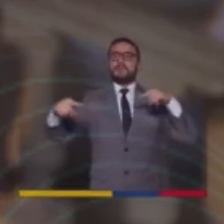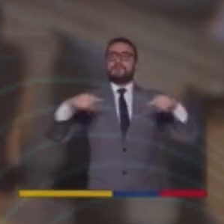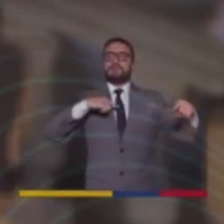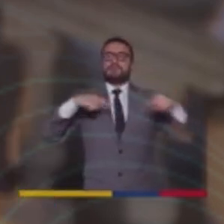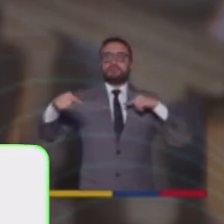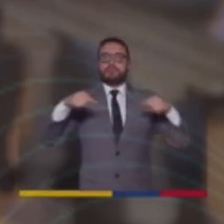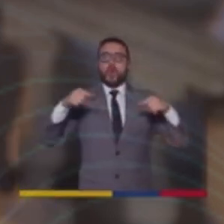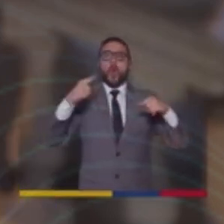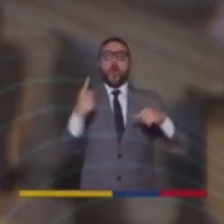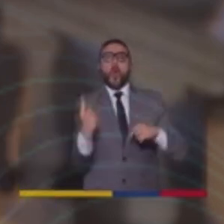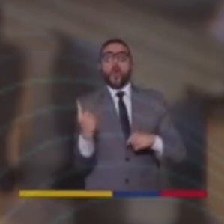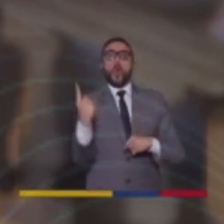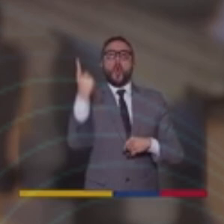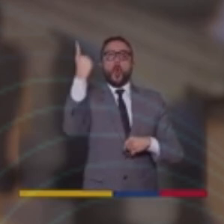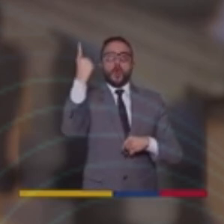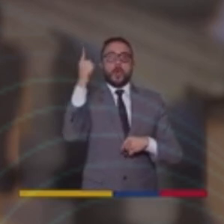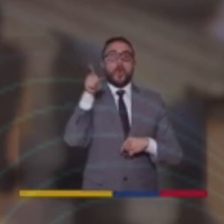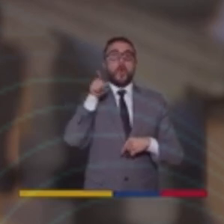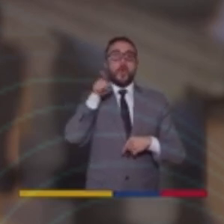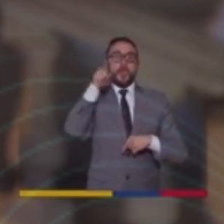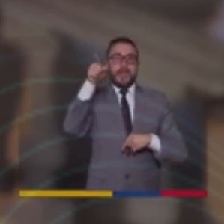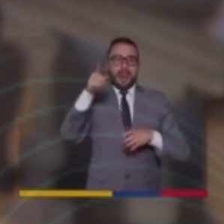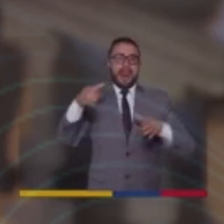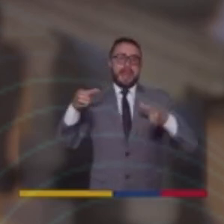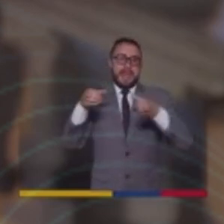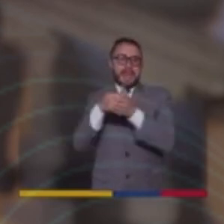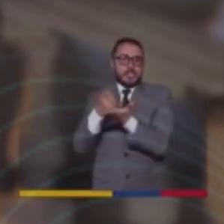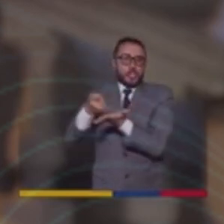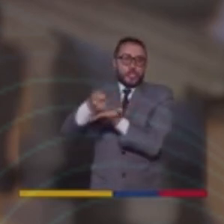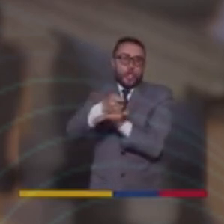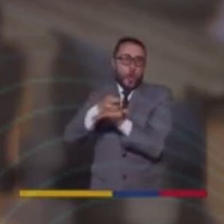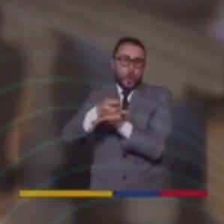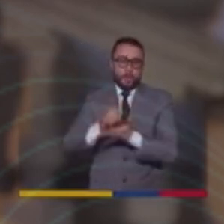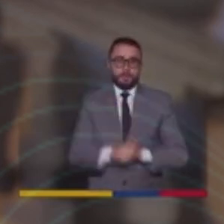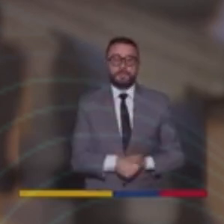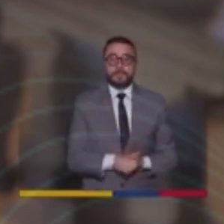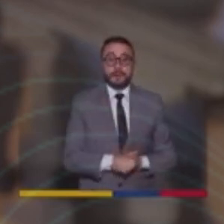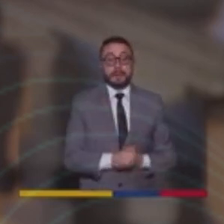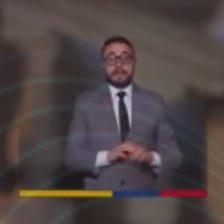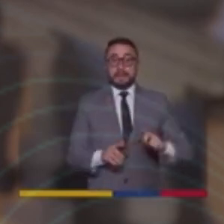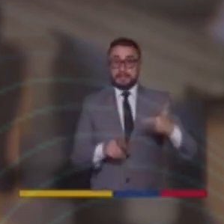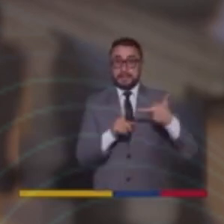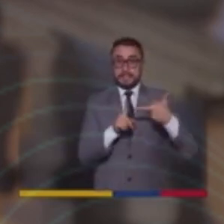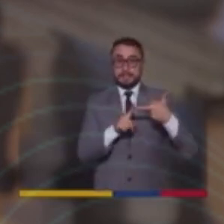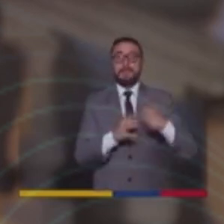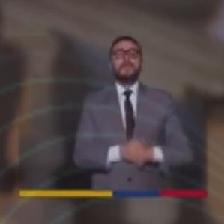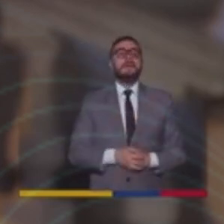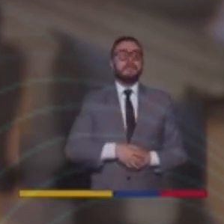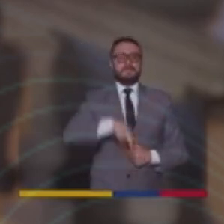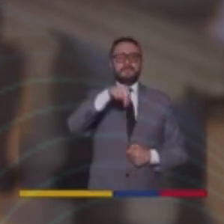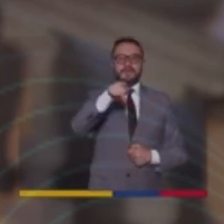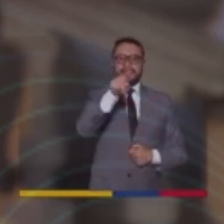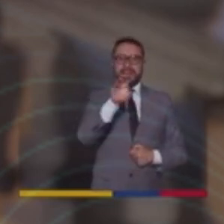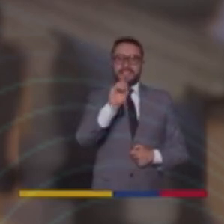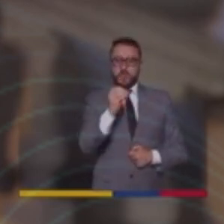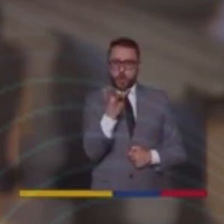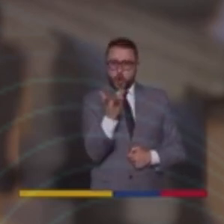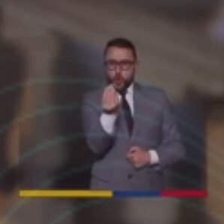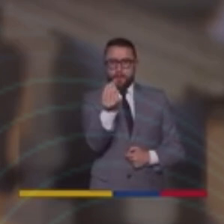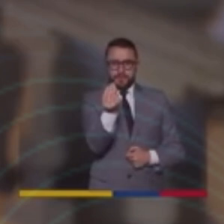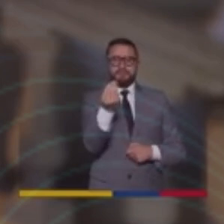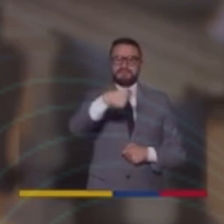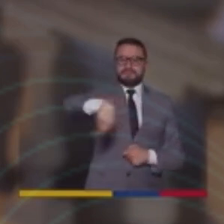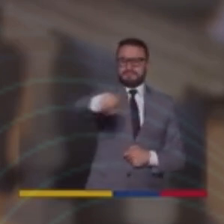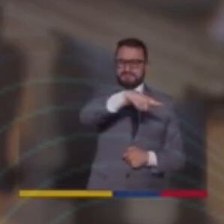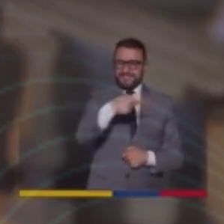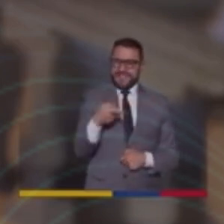Petro está poniendo en riesgo la democracia. ¿Está Petro fuera de control o simplemente buscando desviar la atención de sus propios